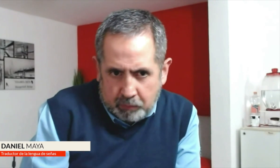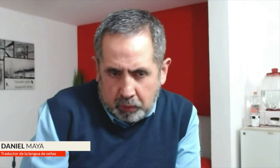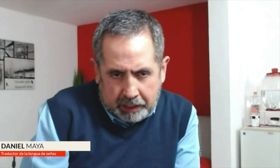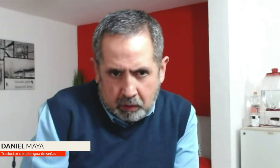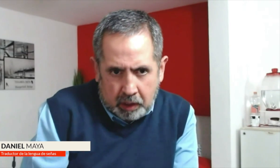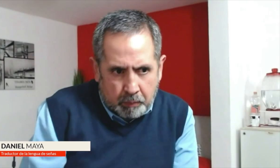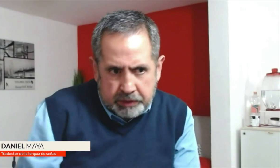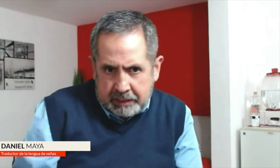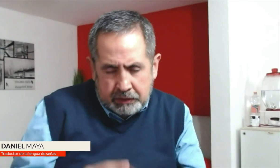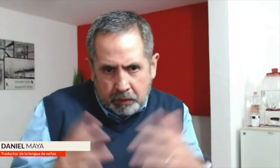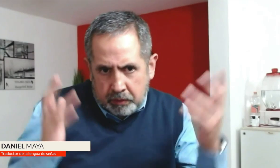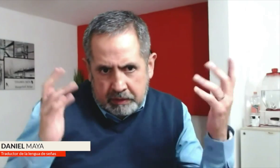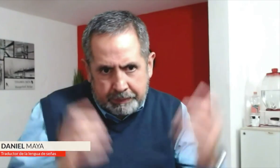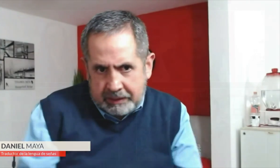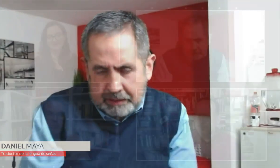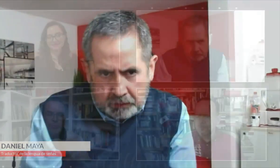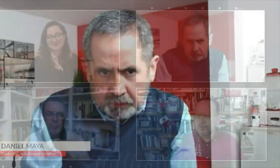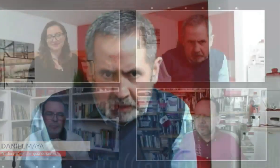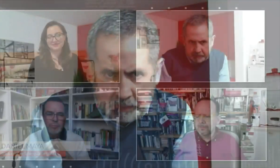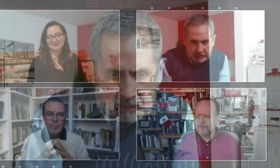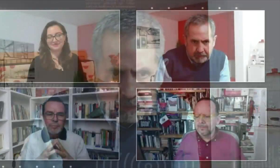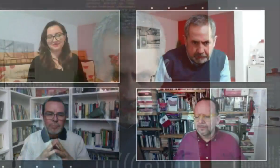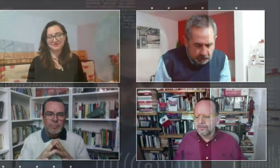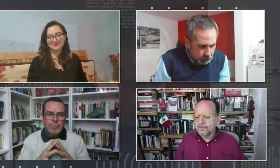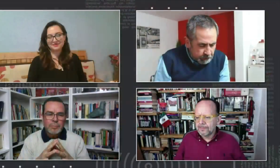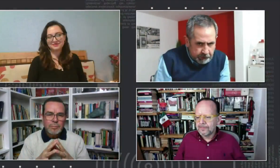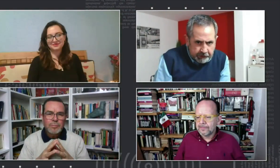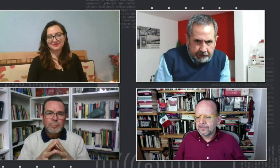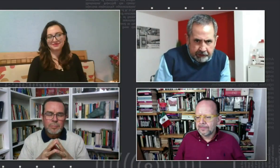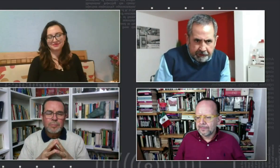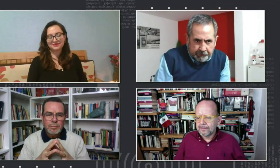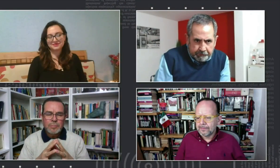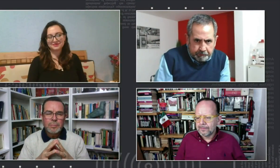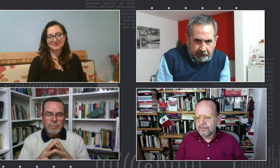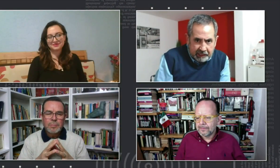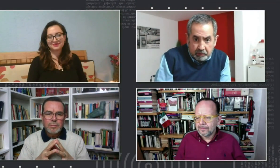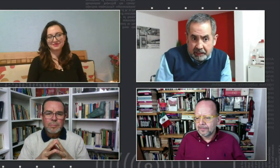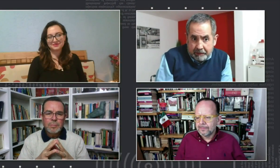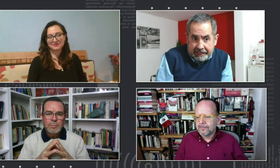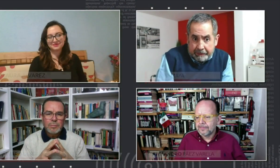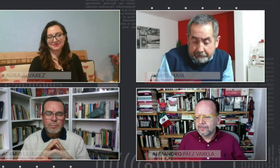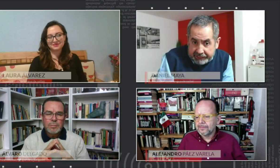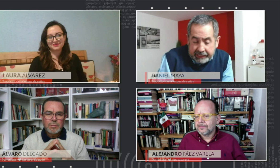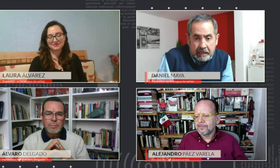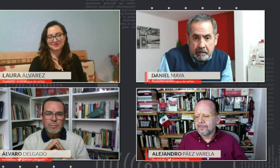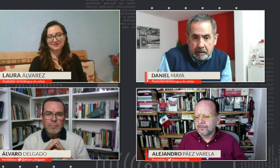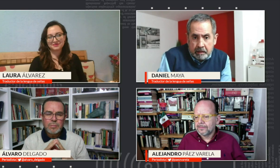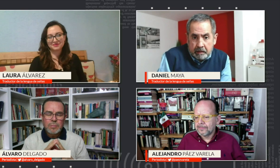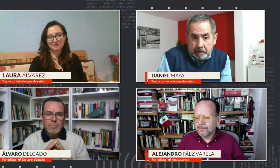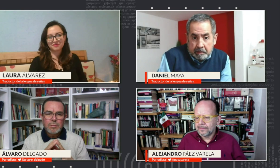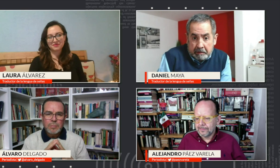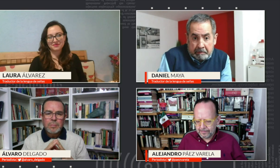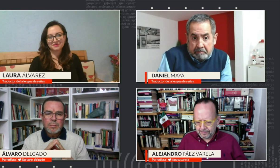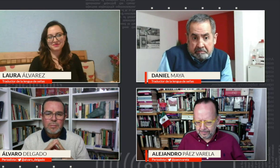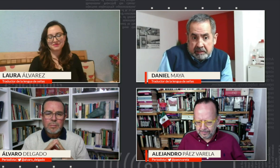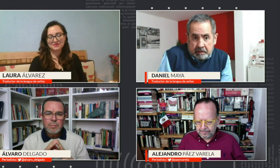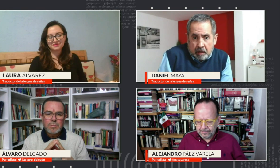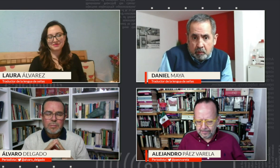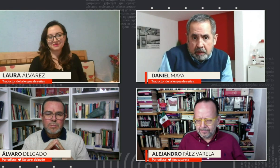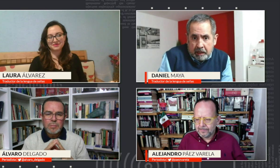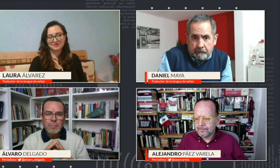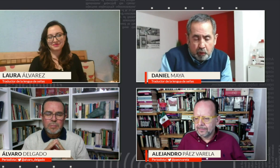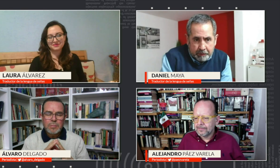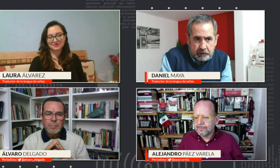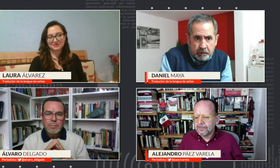Me empecé a involucrar con la comunidad de sordos y empecé a ser su intérprete, primero, digamos que de manera empírica,